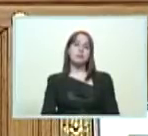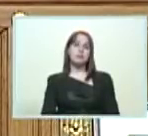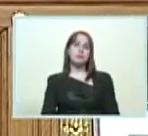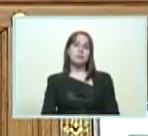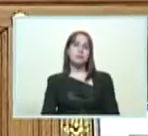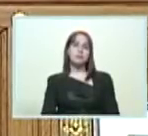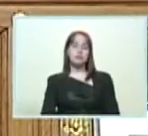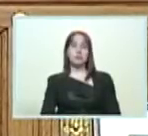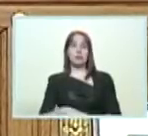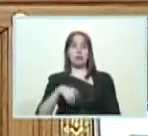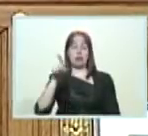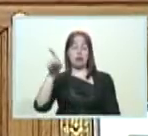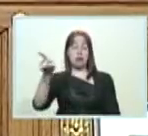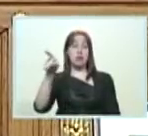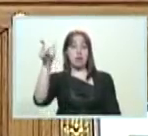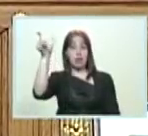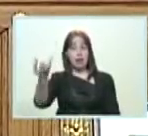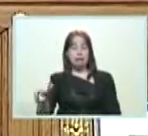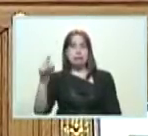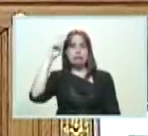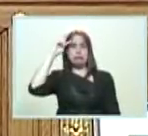aunque ella es víctima